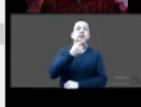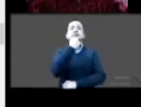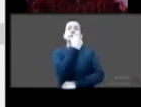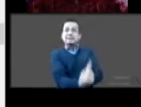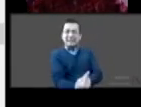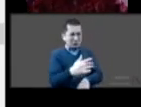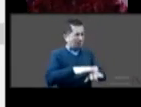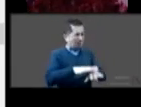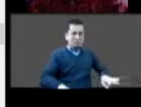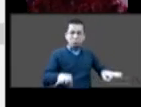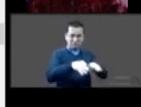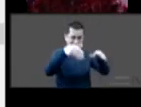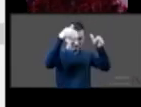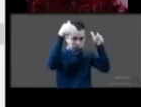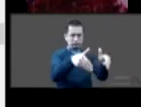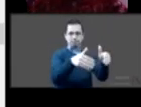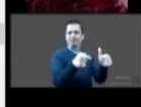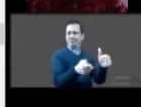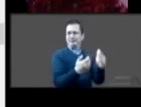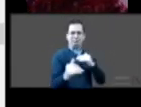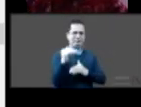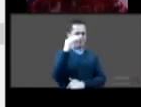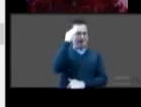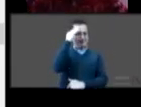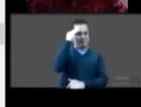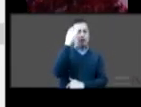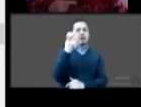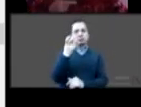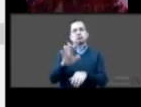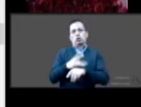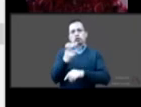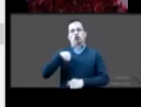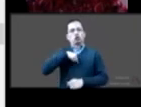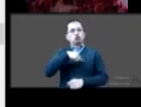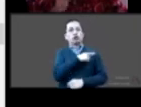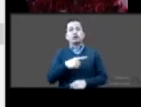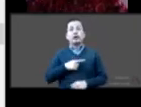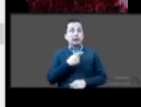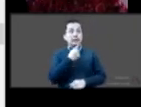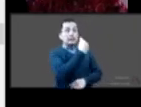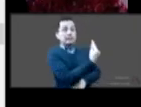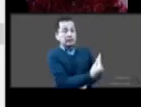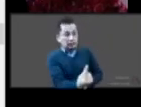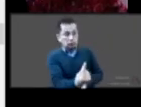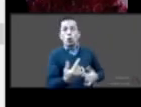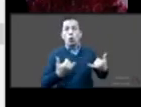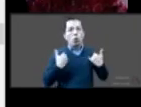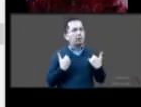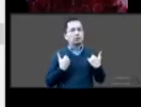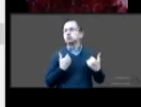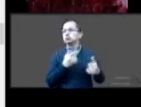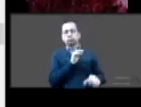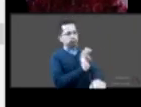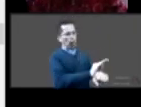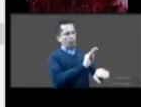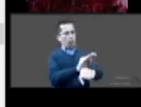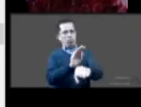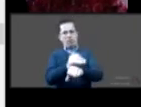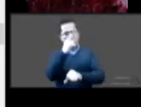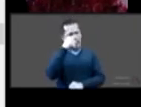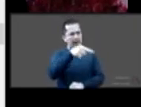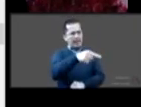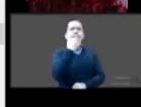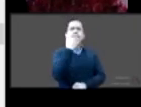medidas administrativas para proteger física, psicológica y para el sano desarrollo de niños, niñas